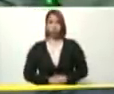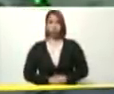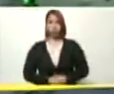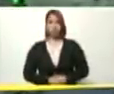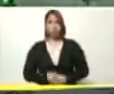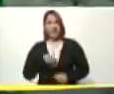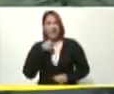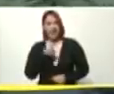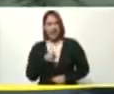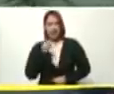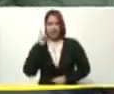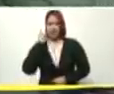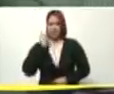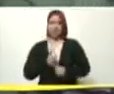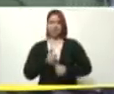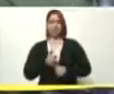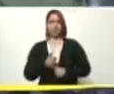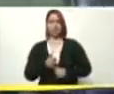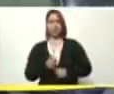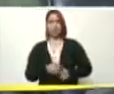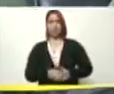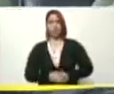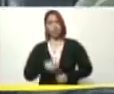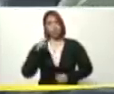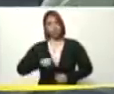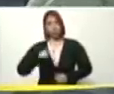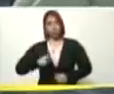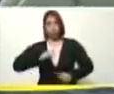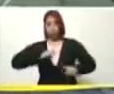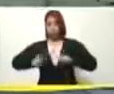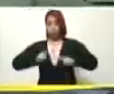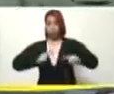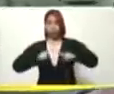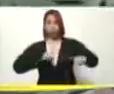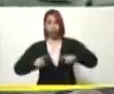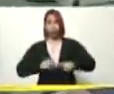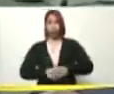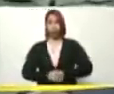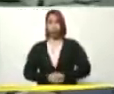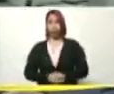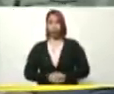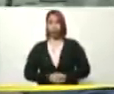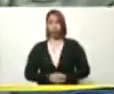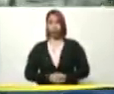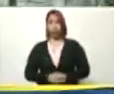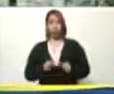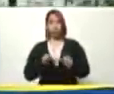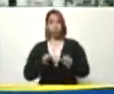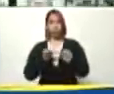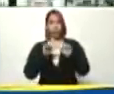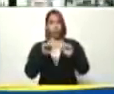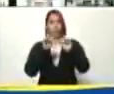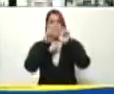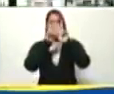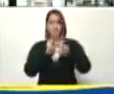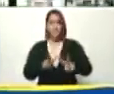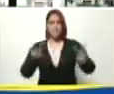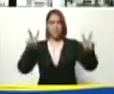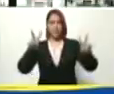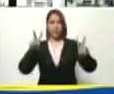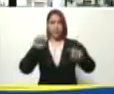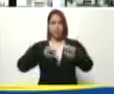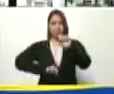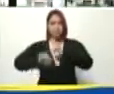es pertinente y eficiente para mantener la paz, para defender el